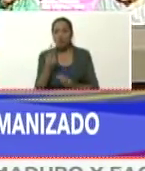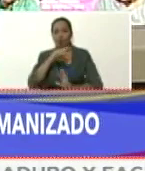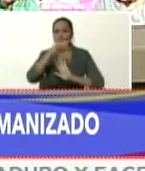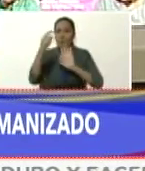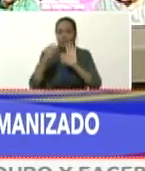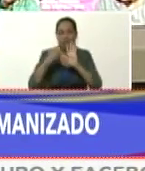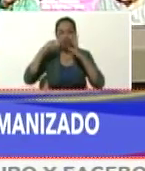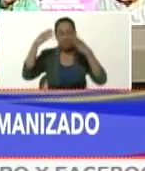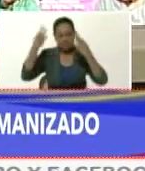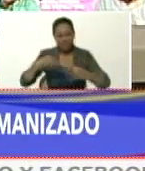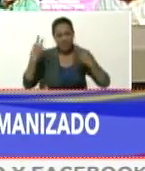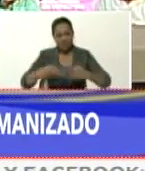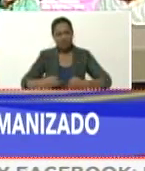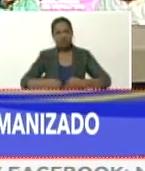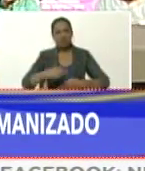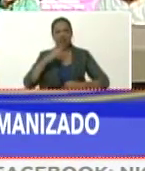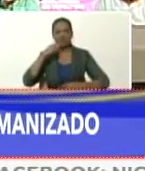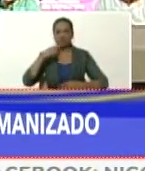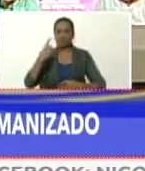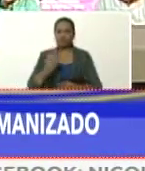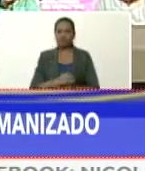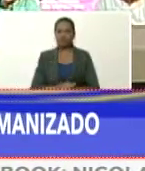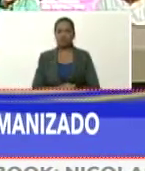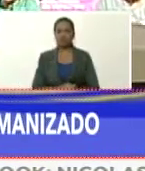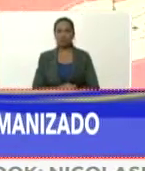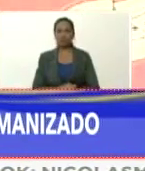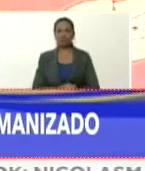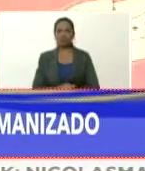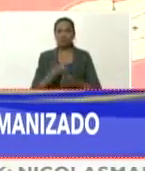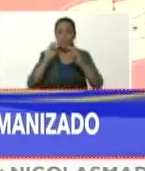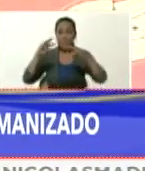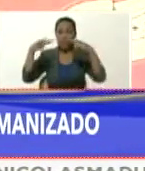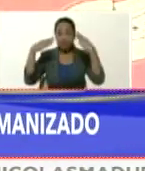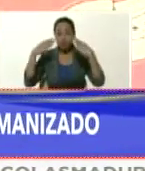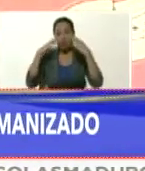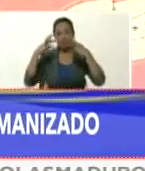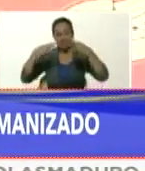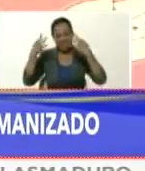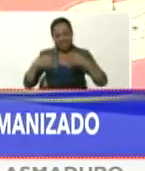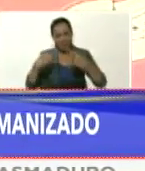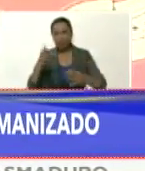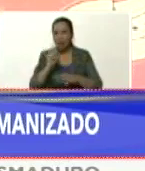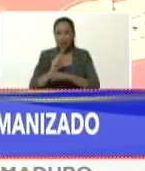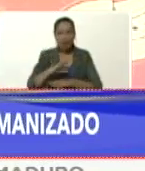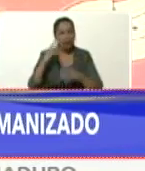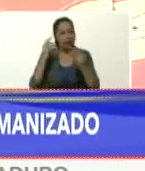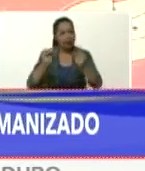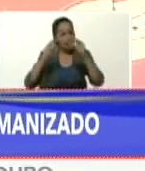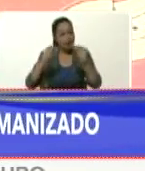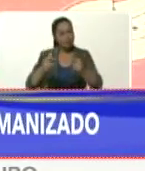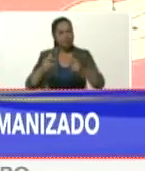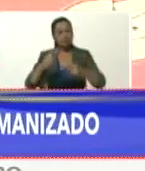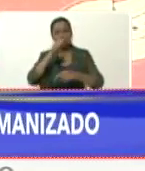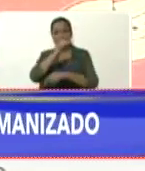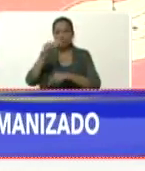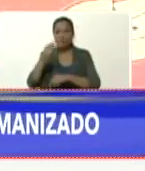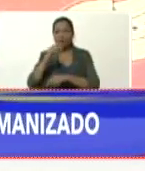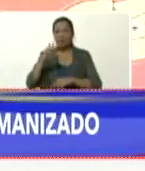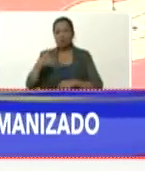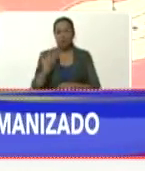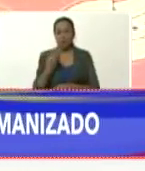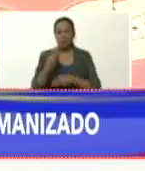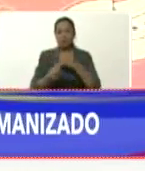concretos, veraces, oído. Yo quiero semanalmente, ministro Carlos